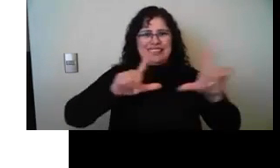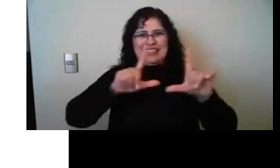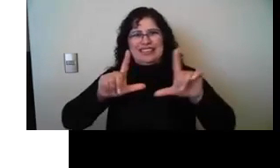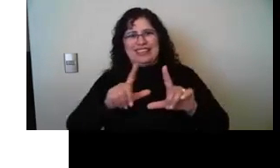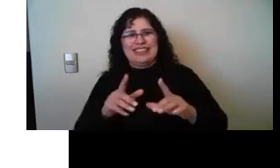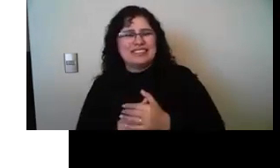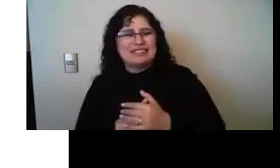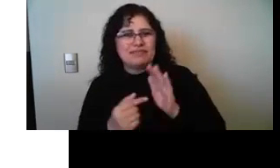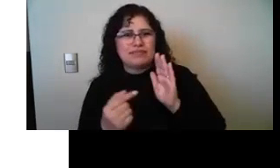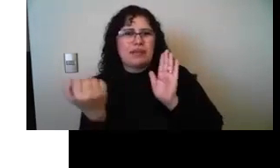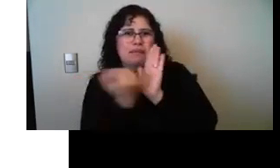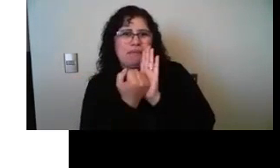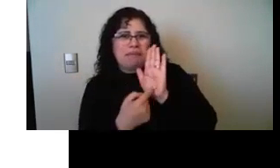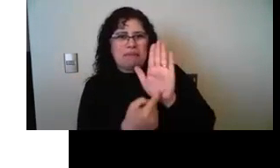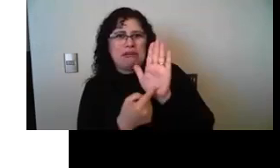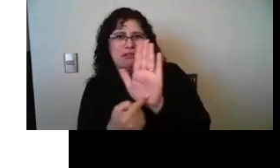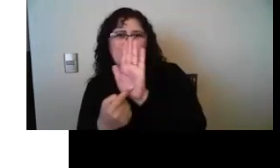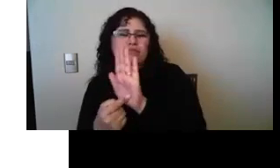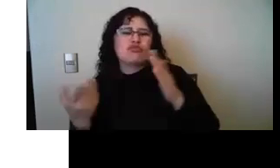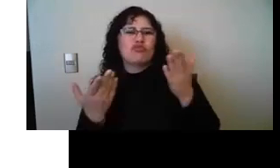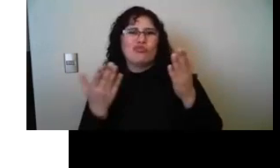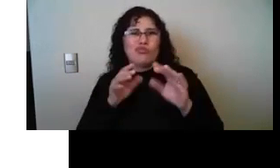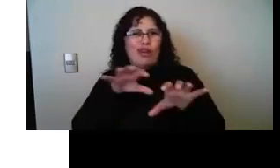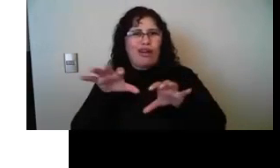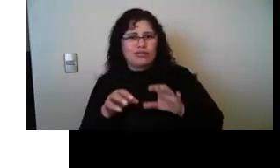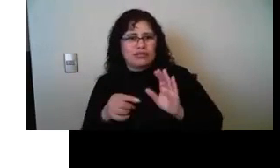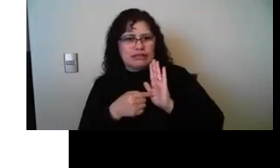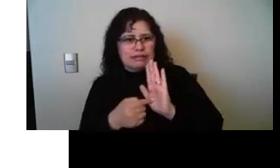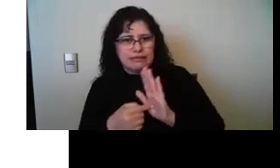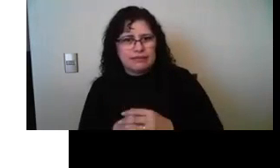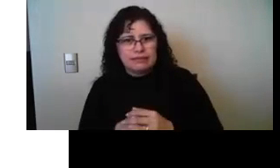están descritos en esta figura.